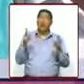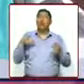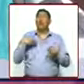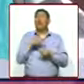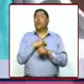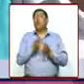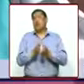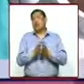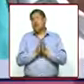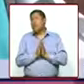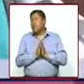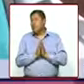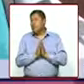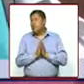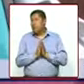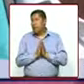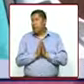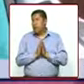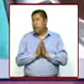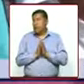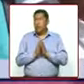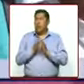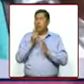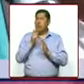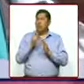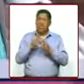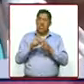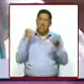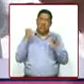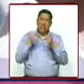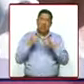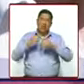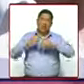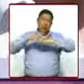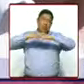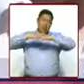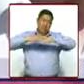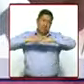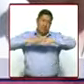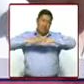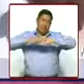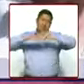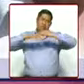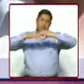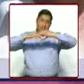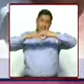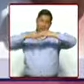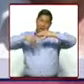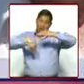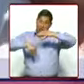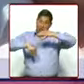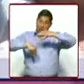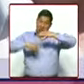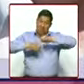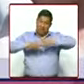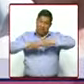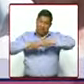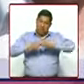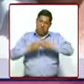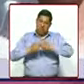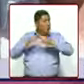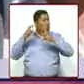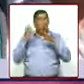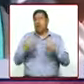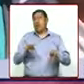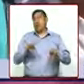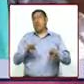Nosotros vamos a pedirla, vamos a pasar las cuentas a los que el peso nos van a rajar la bóveda. O sea, realmente sería irresponsable.